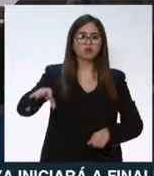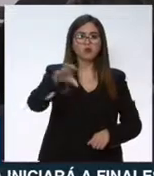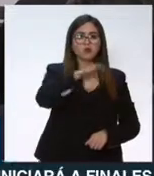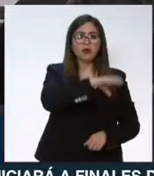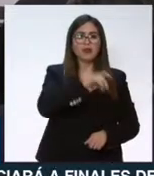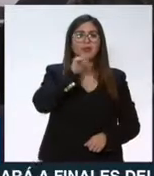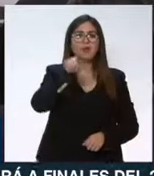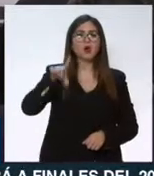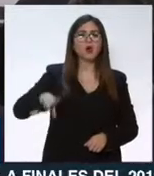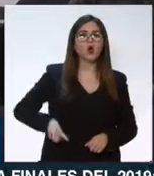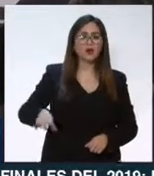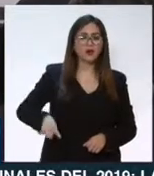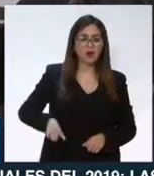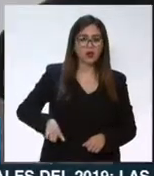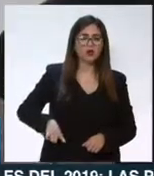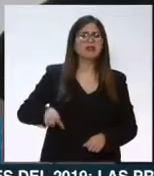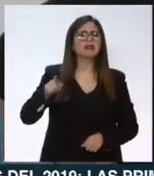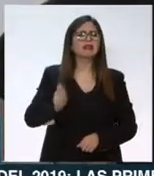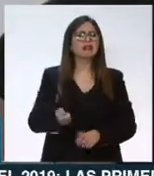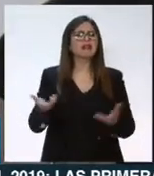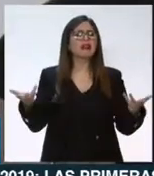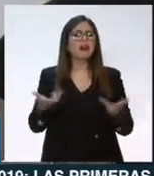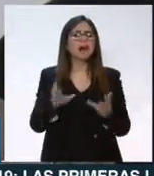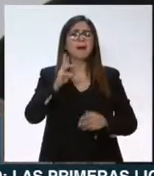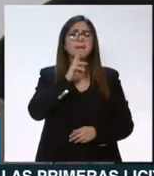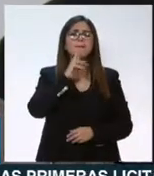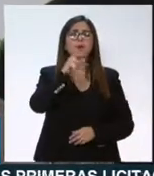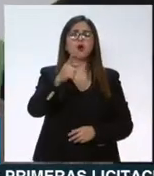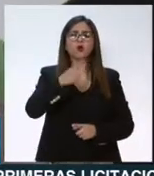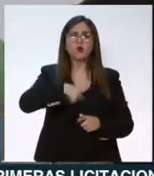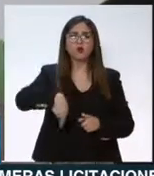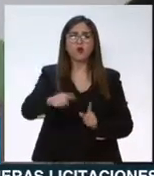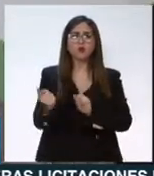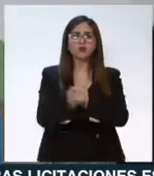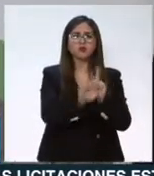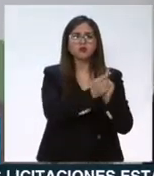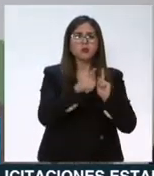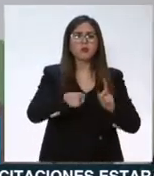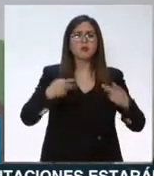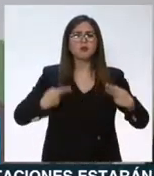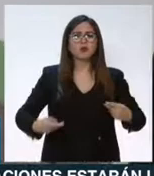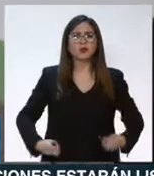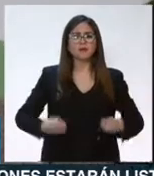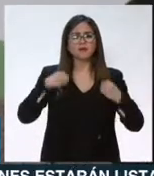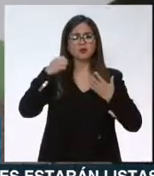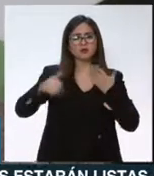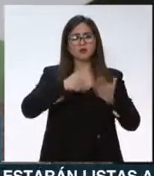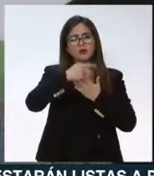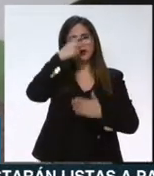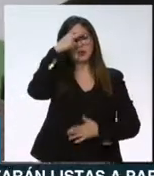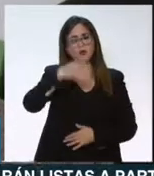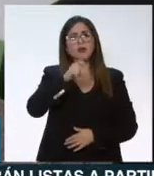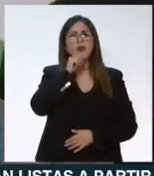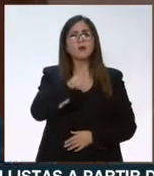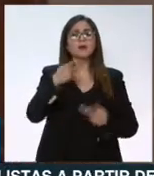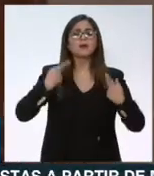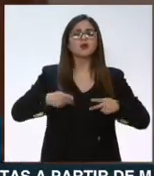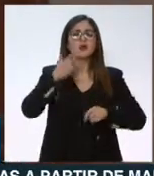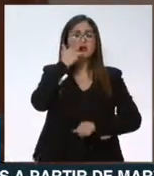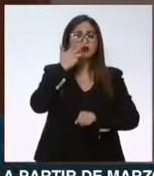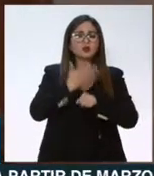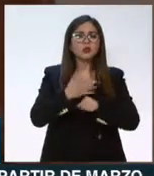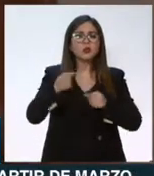y central. Esto con el objetivo de lograr una mejor interacción entre los capitalinos y las autoridades encargadas de brindar seguridad y